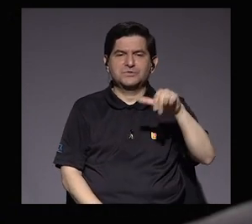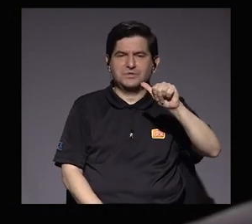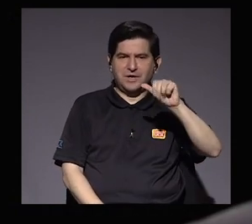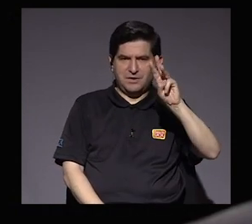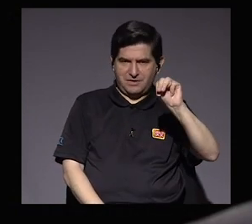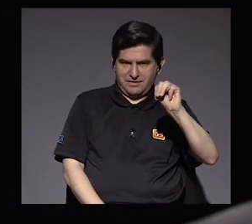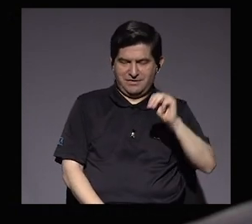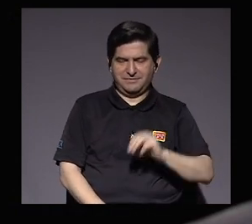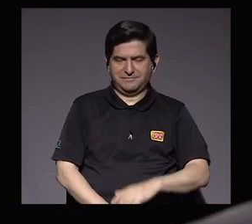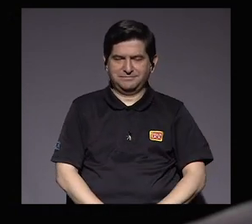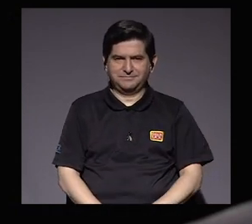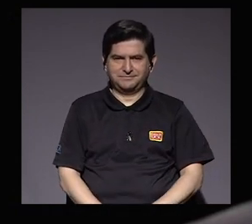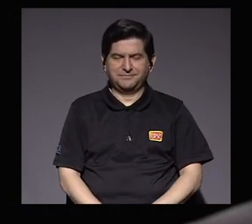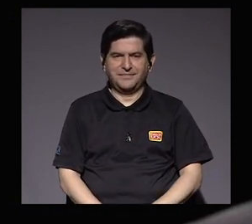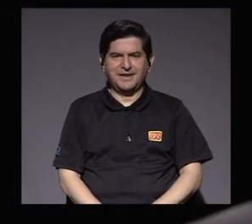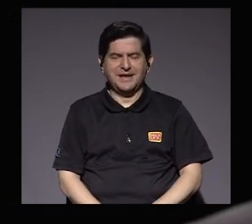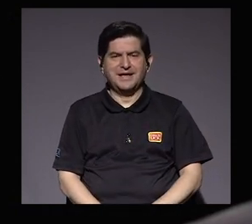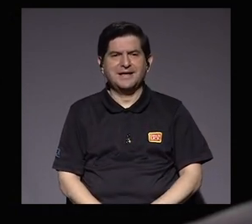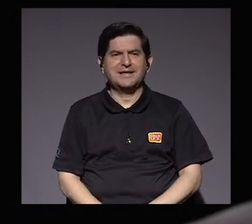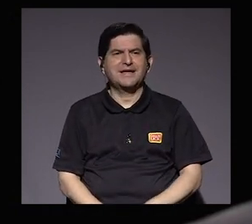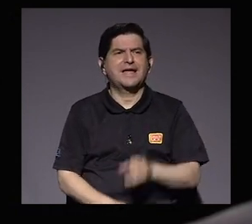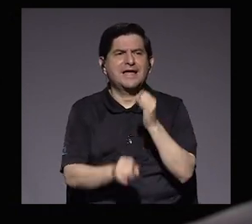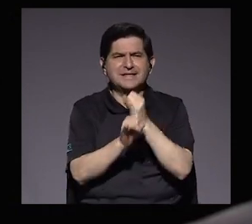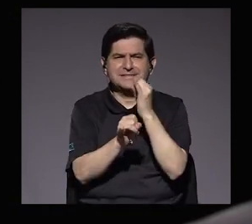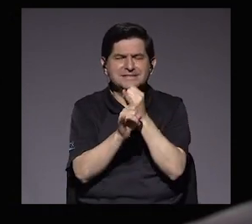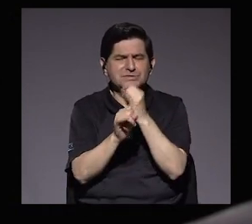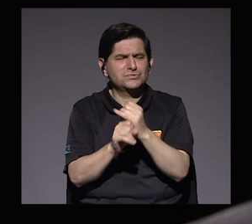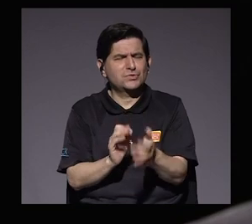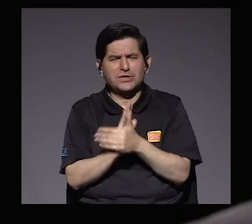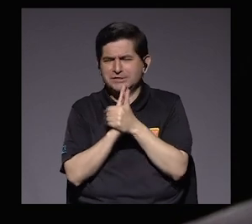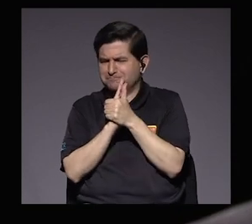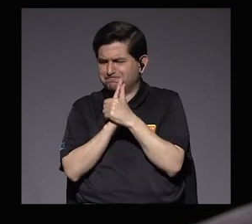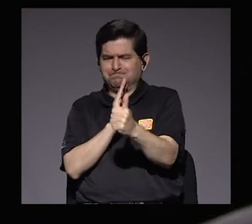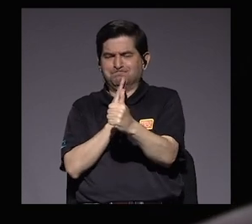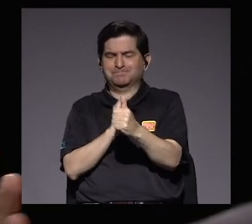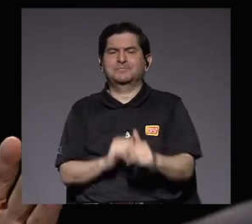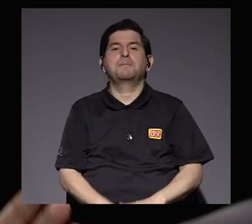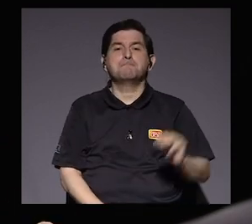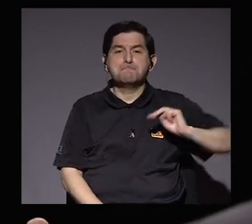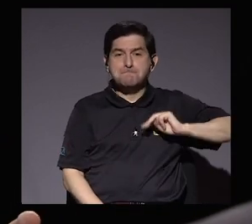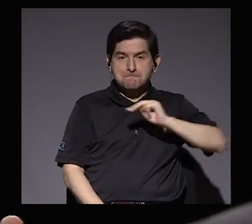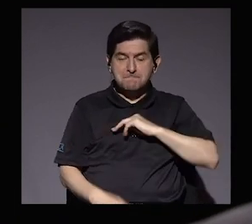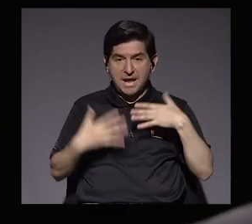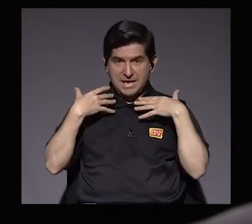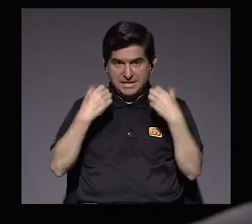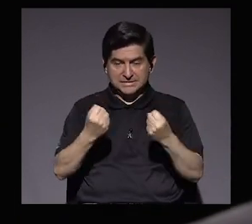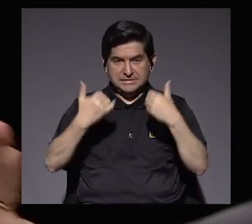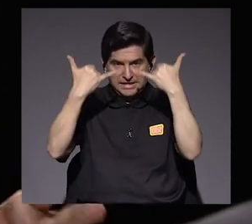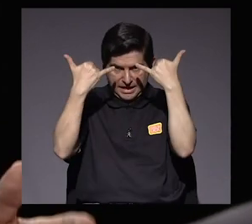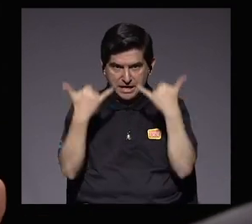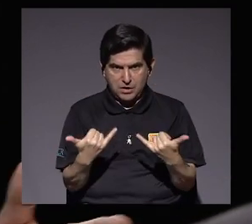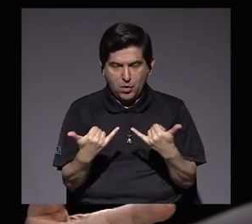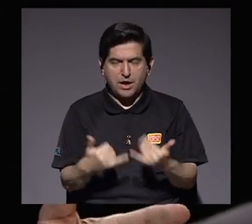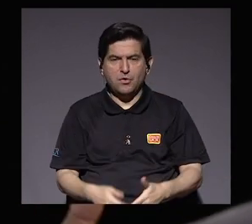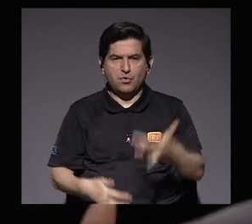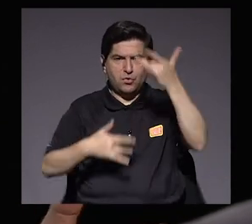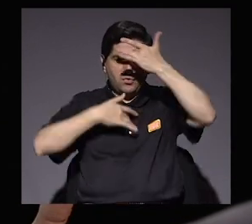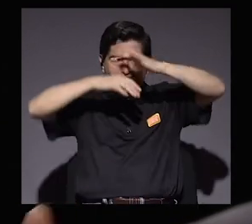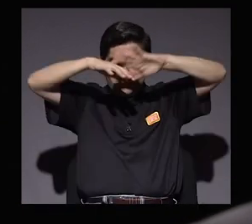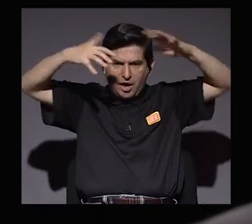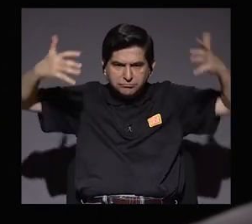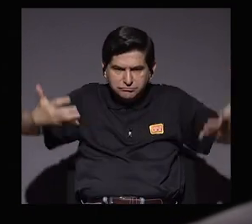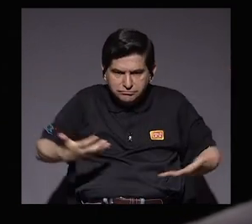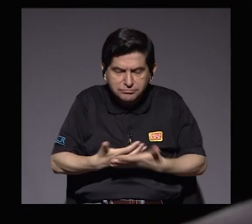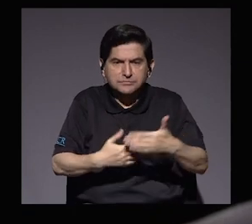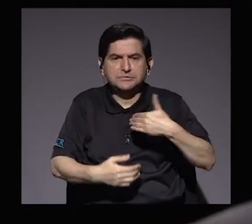Gustavo, hay entidades altamente potentes. El Ministerio de Salud en esta